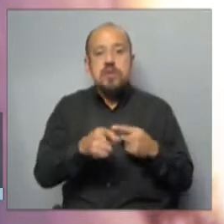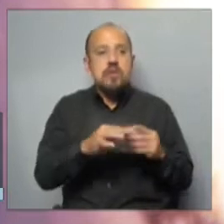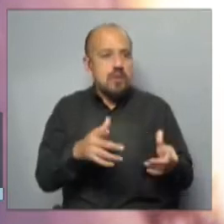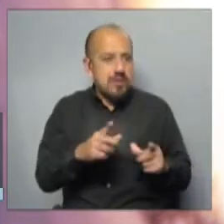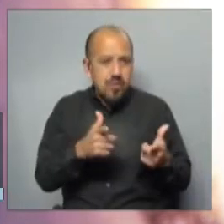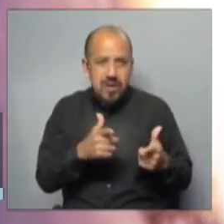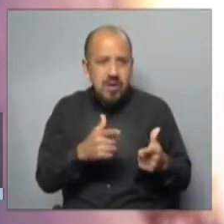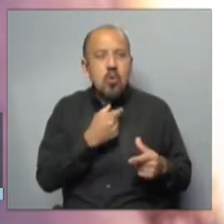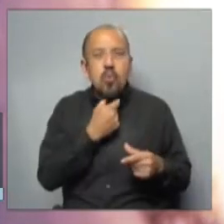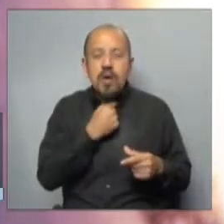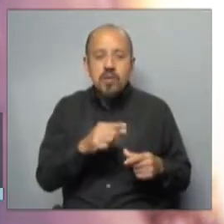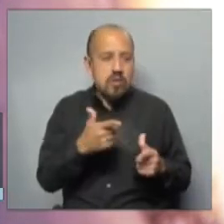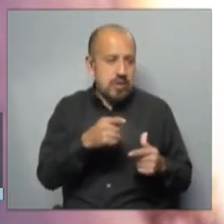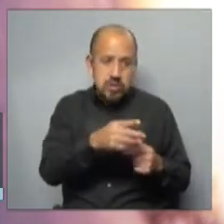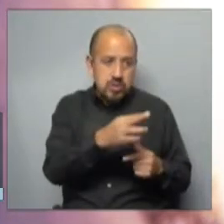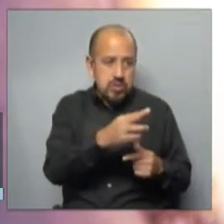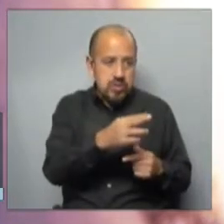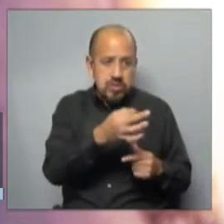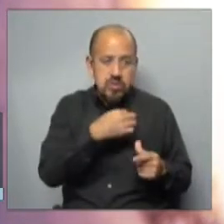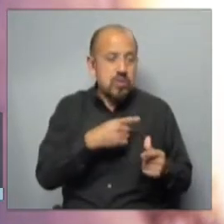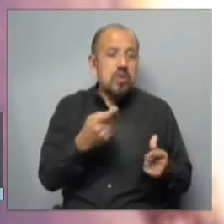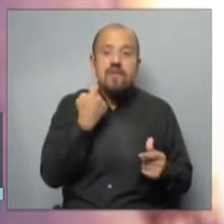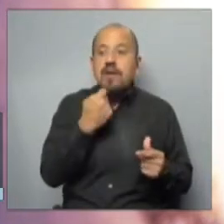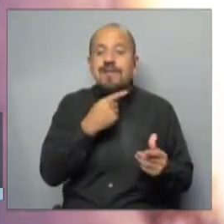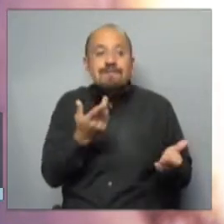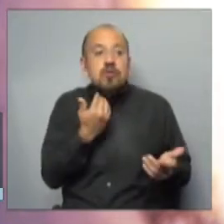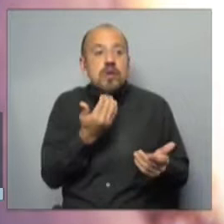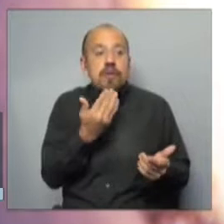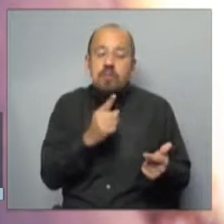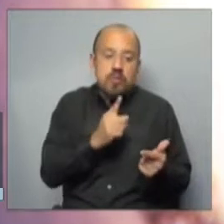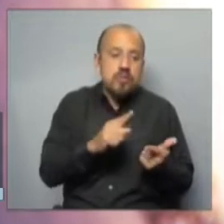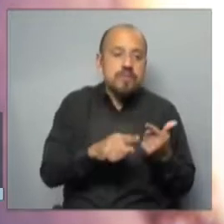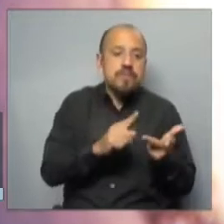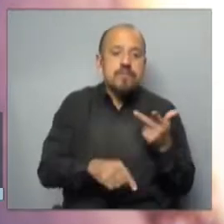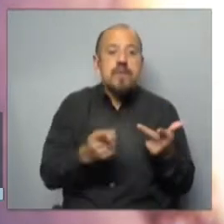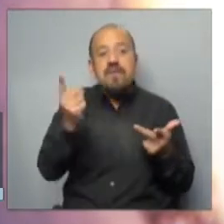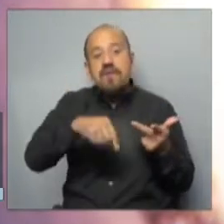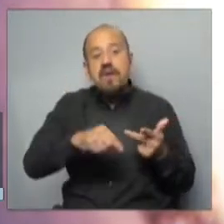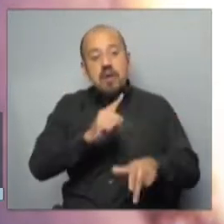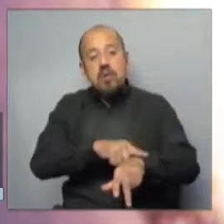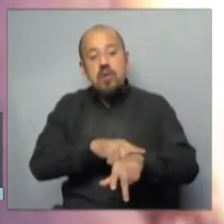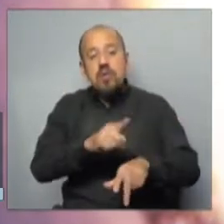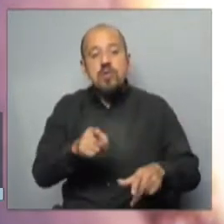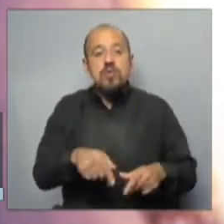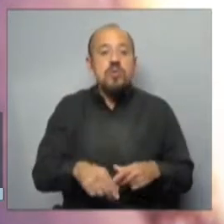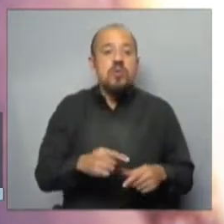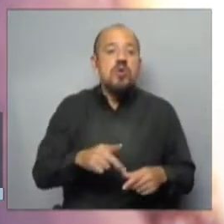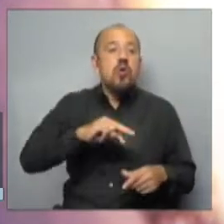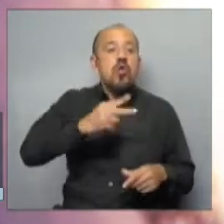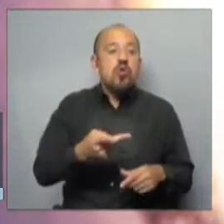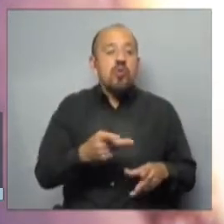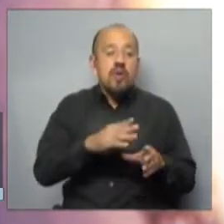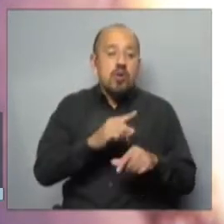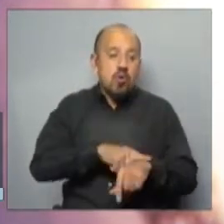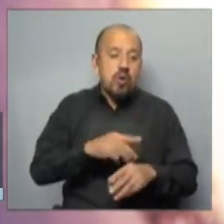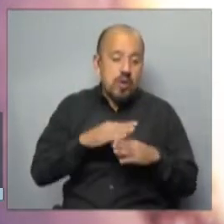lugar no nos pueden decir falta de preparación no nos pueden decir venga una hora o haga doble escolaridad